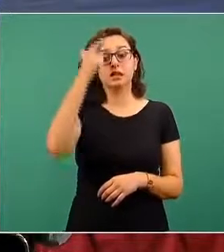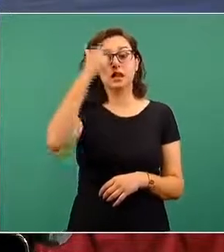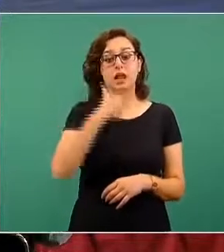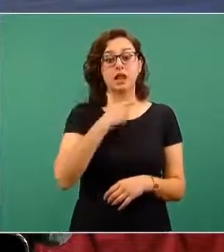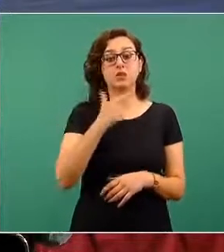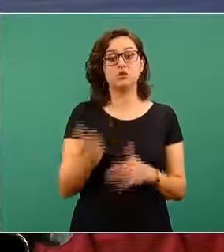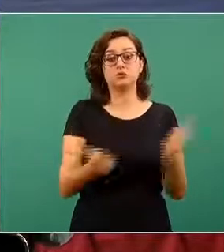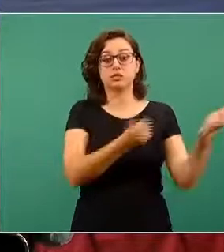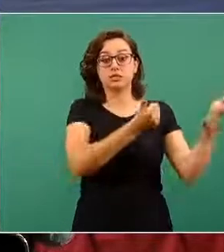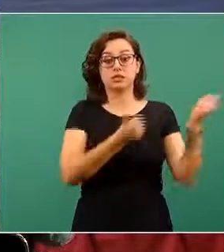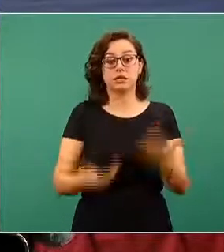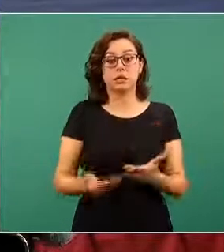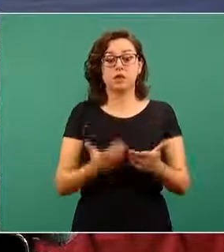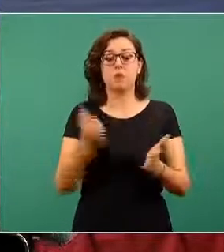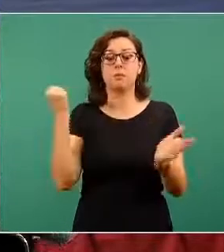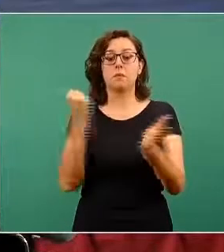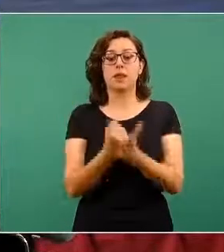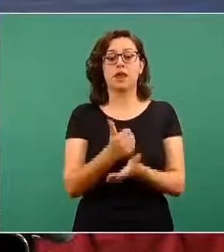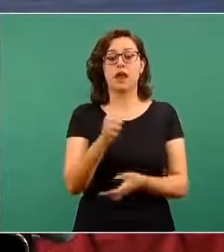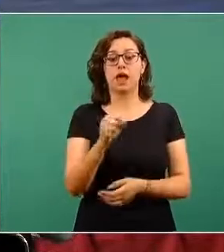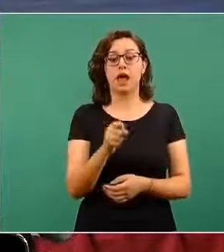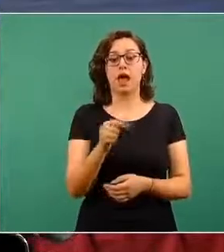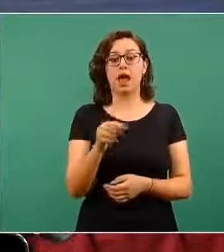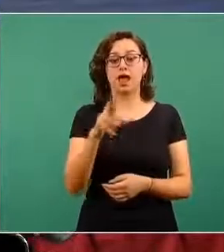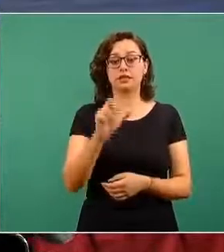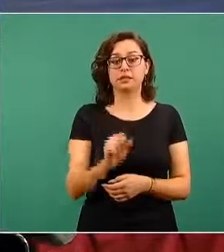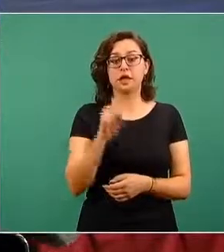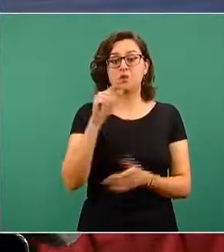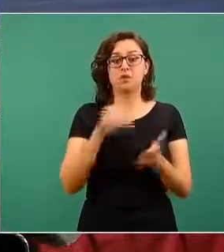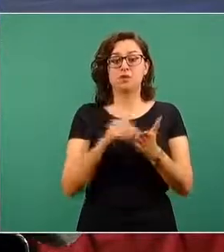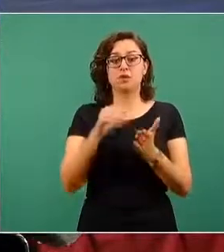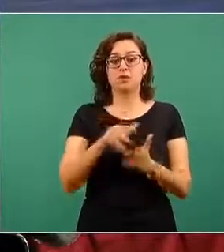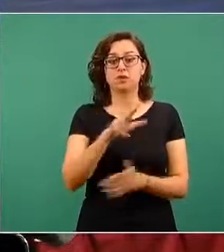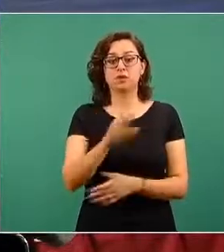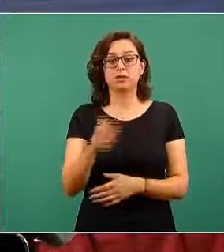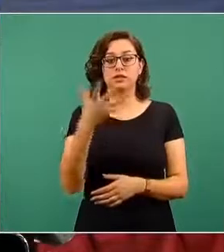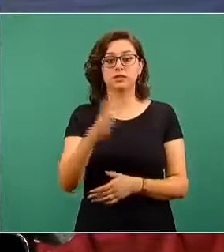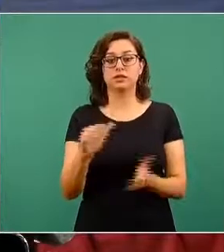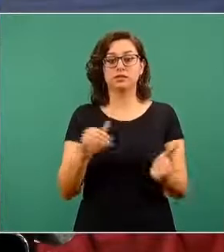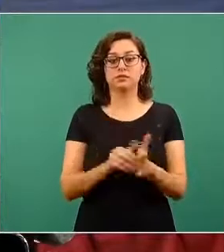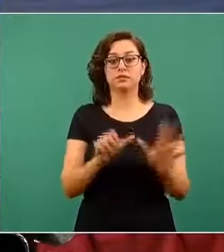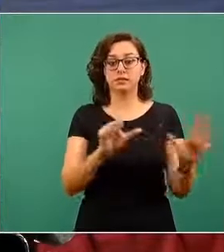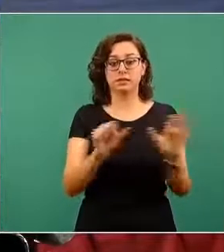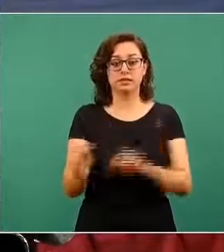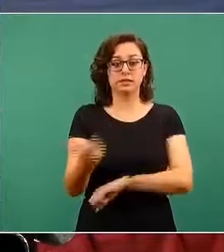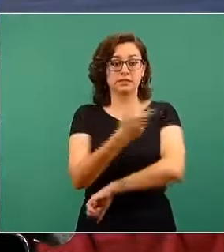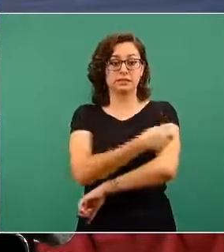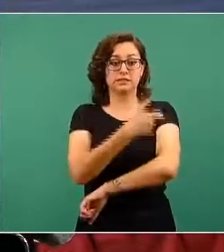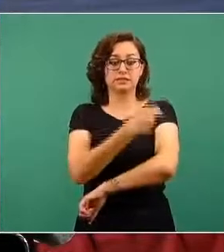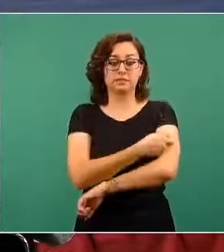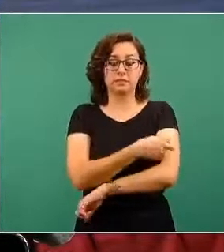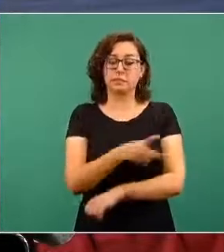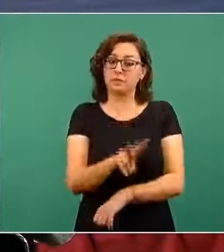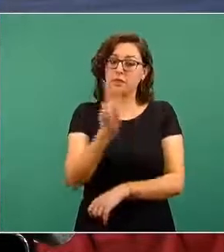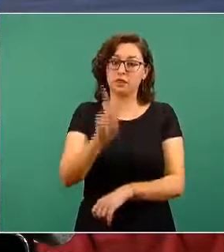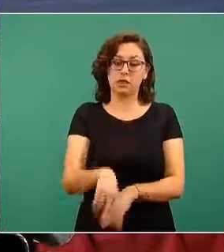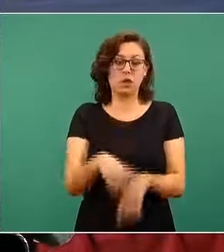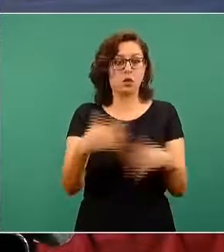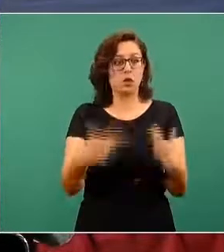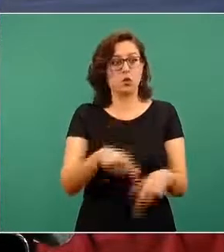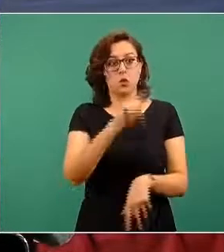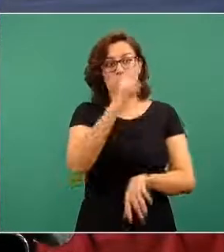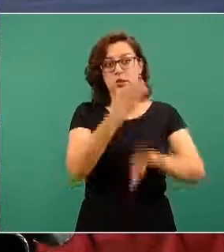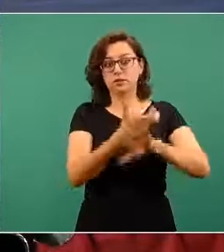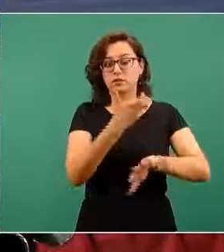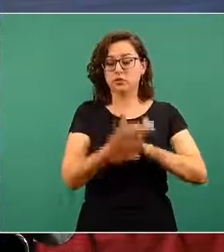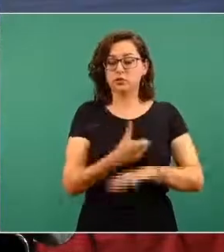1.510.600 dosis de la vacuna Astra. Esto corresponde a lo que se recibió con la generosa ayuda del gobierno de